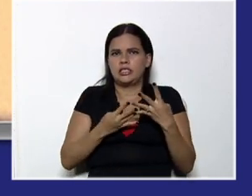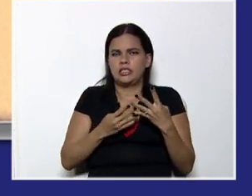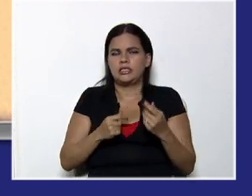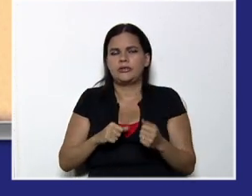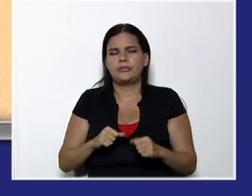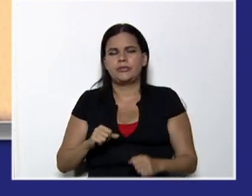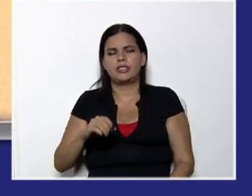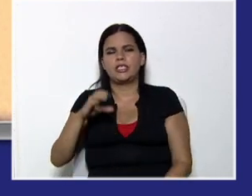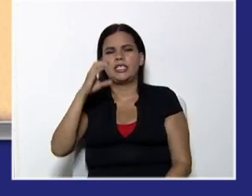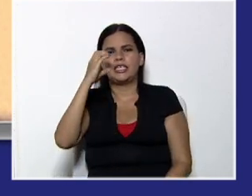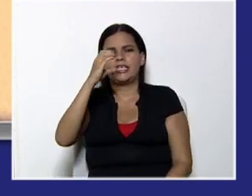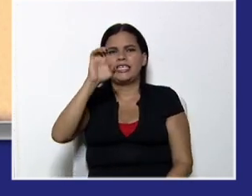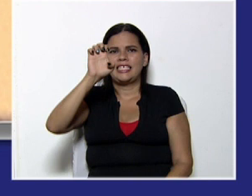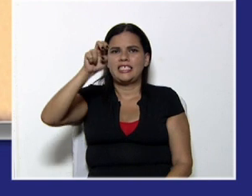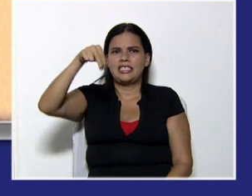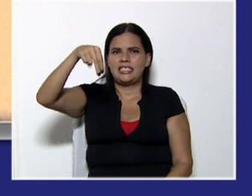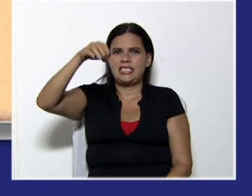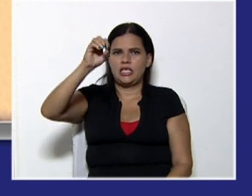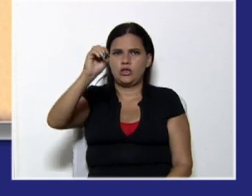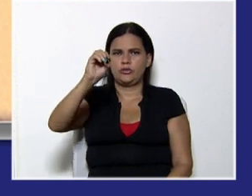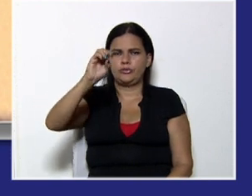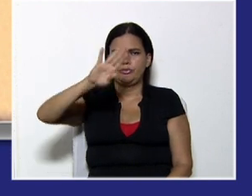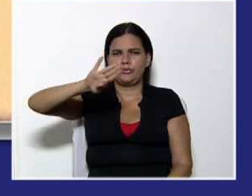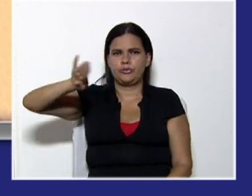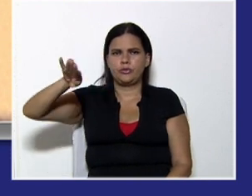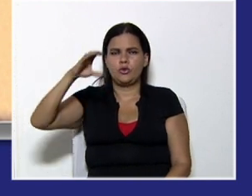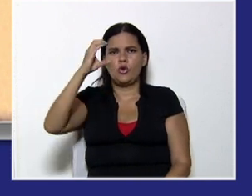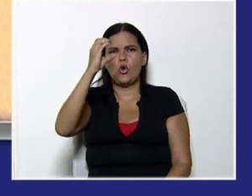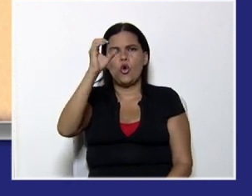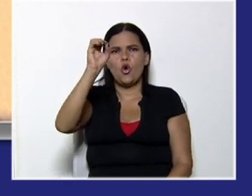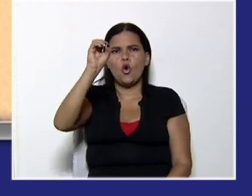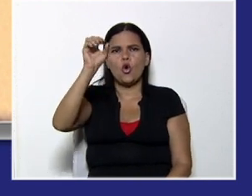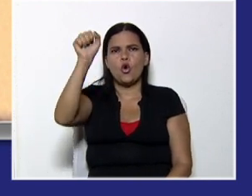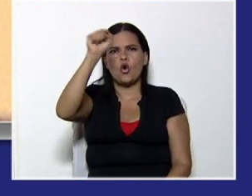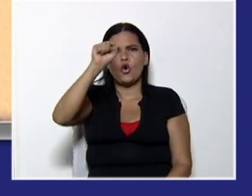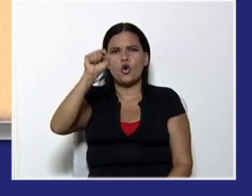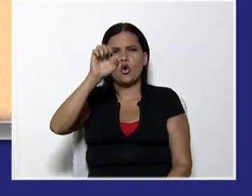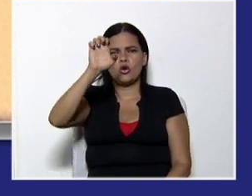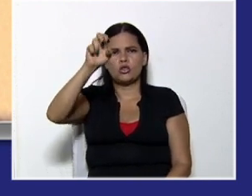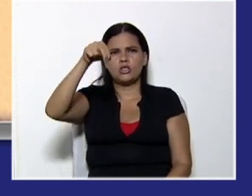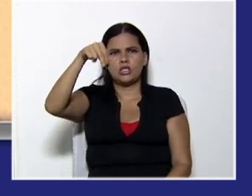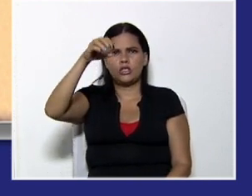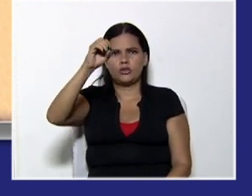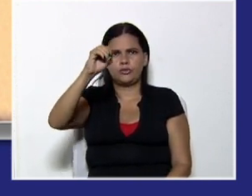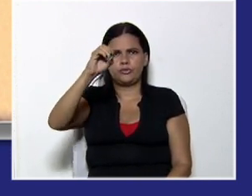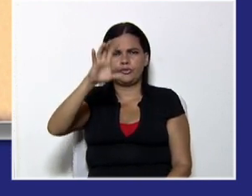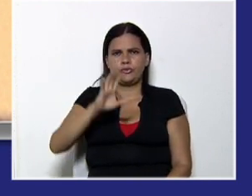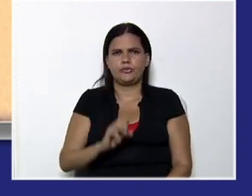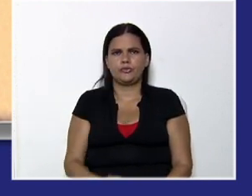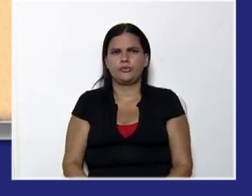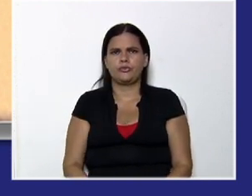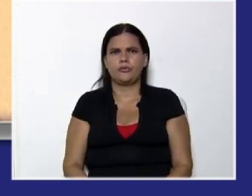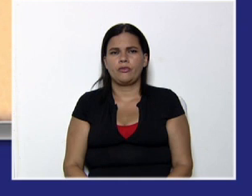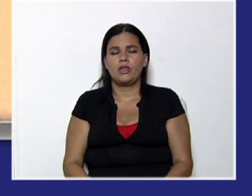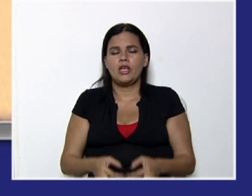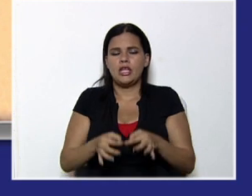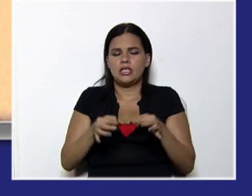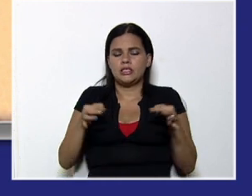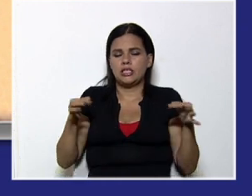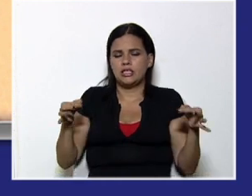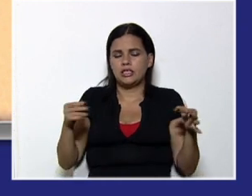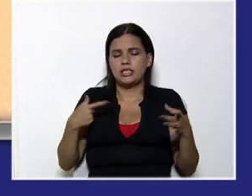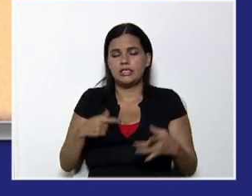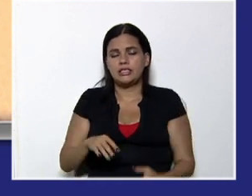del ángulo, tangente del ángulo, y las inversas, que serían cosecante, secante